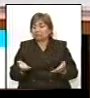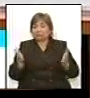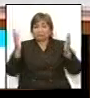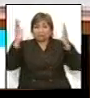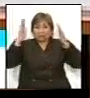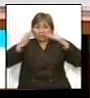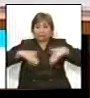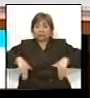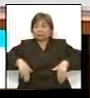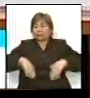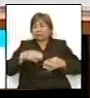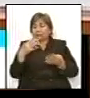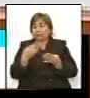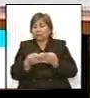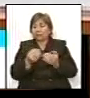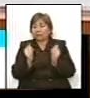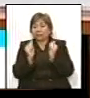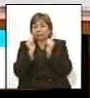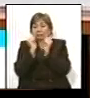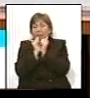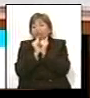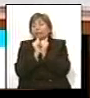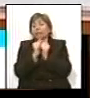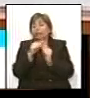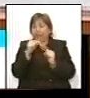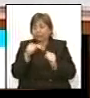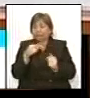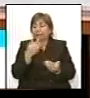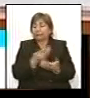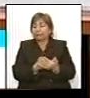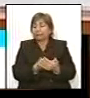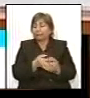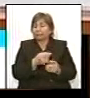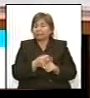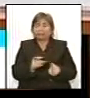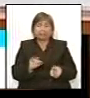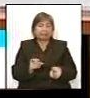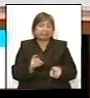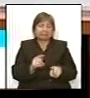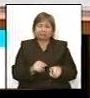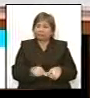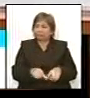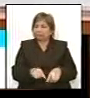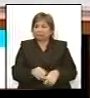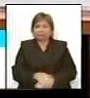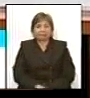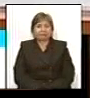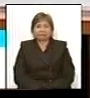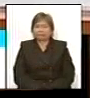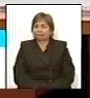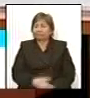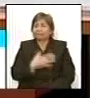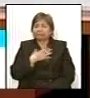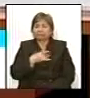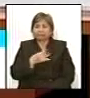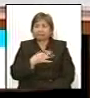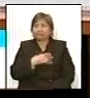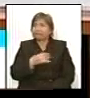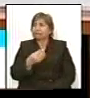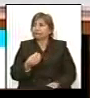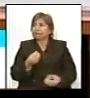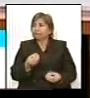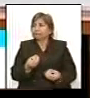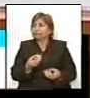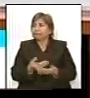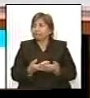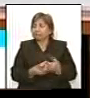el edificio y tú vas preso. Eso es lo que deberíamos llegar, ¿no? Pero acá nos gustaría ver cómo podemos, o sea,